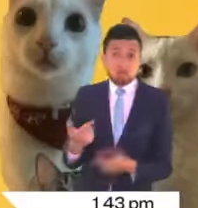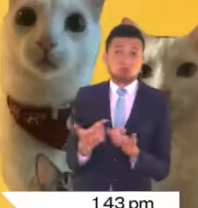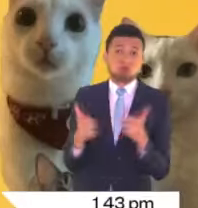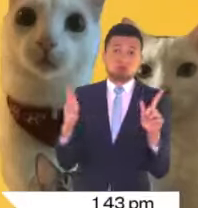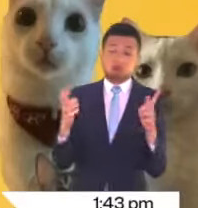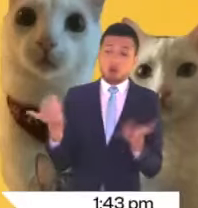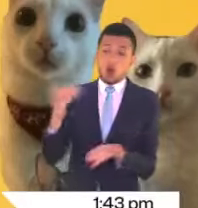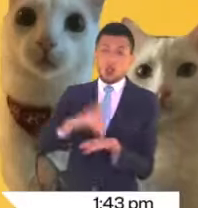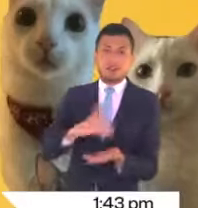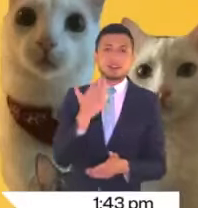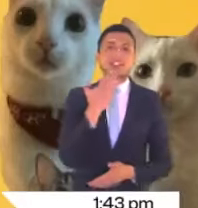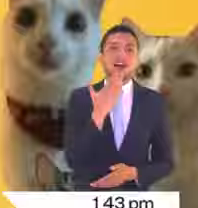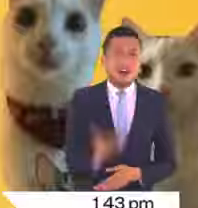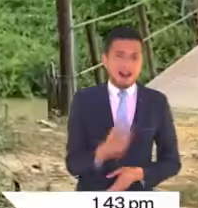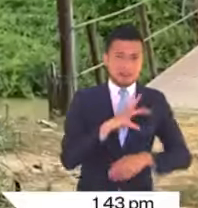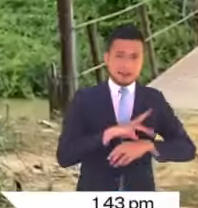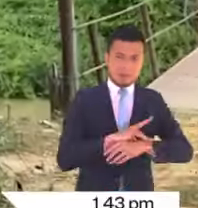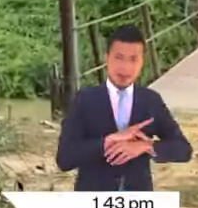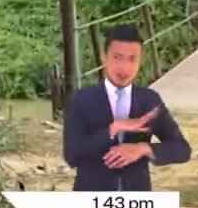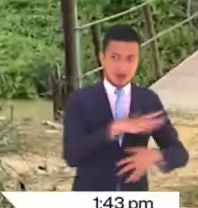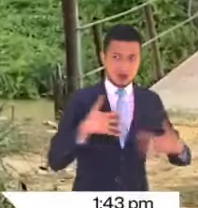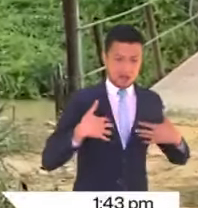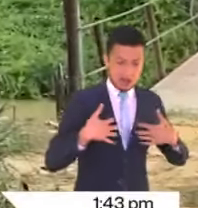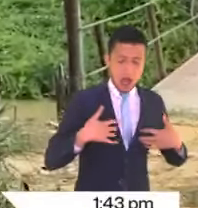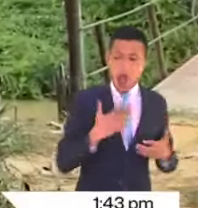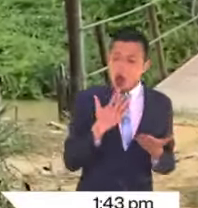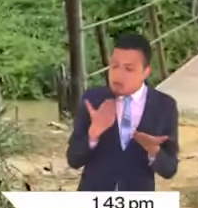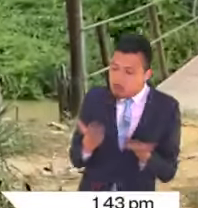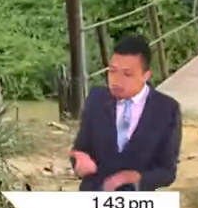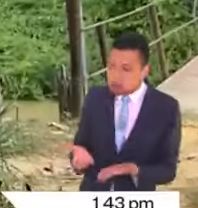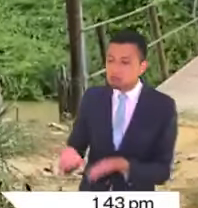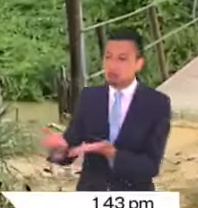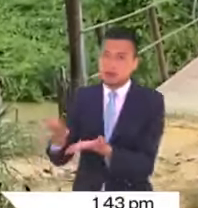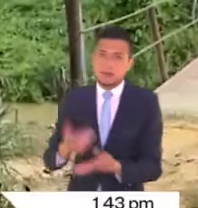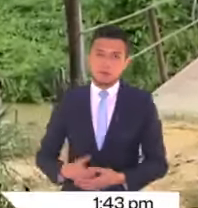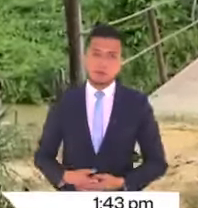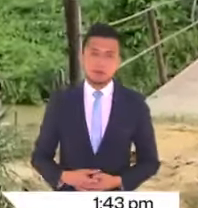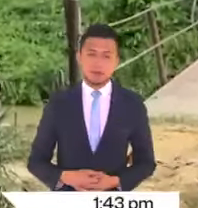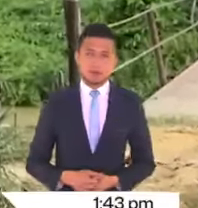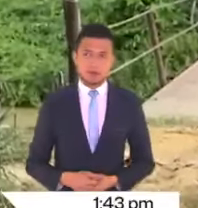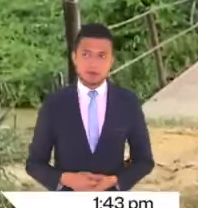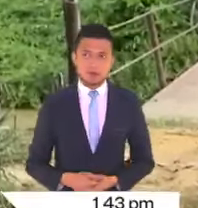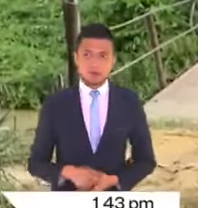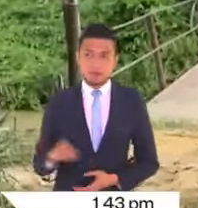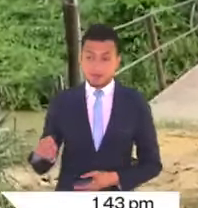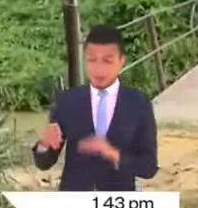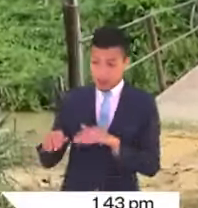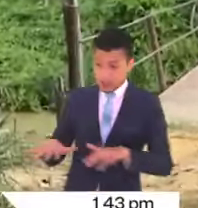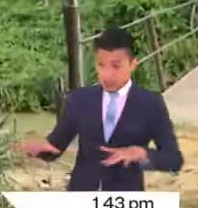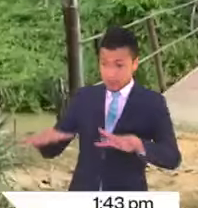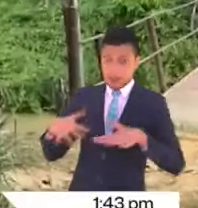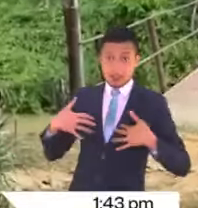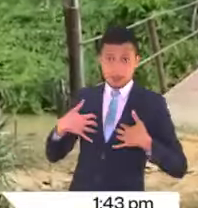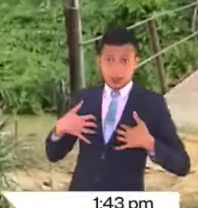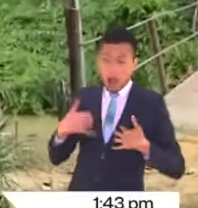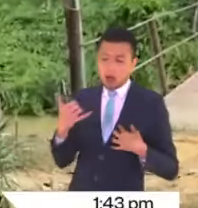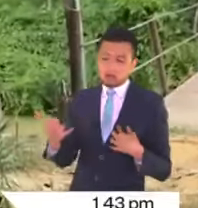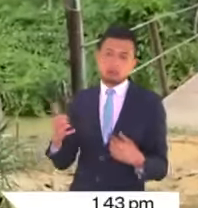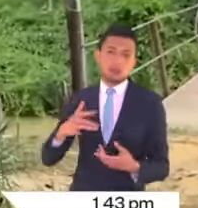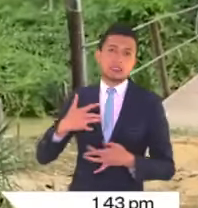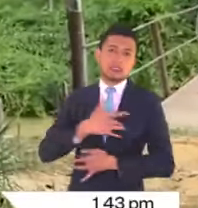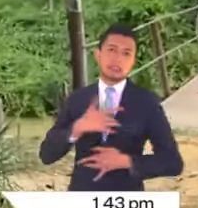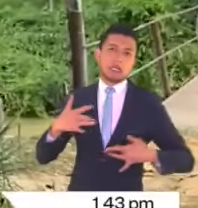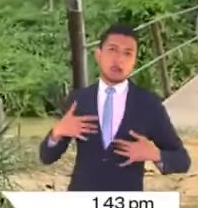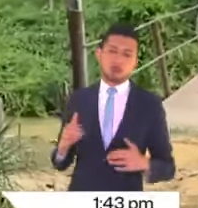a veterinarios de la CDMV. Las tortugas de río y terrestres son un indicador de salud de nuestros ecosistemas,